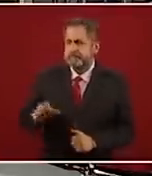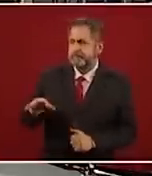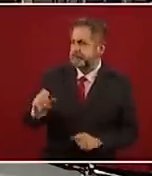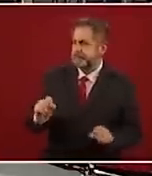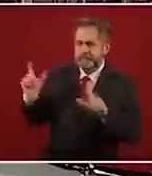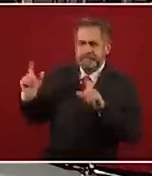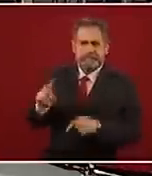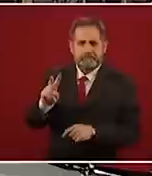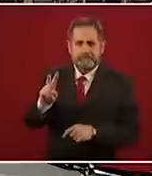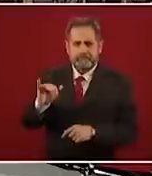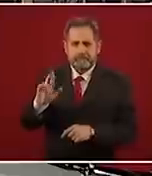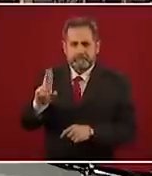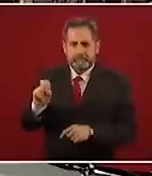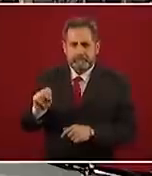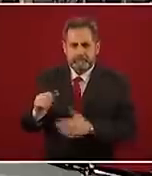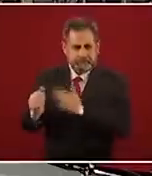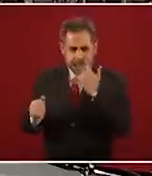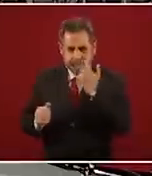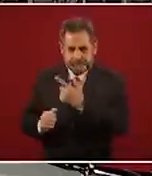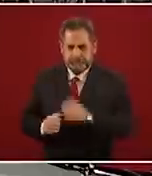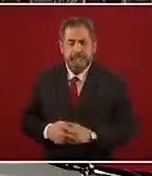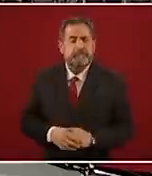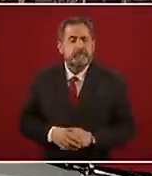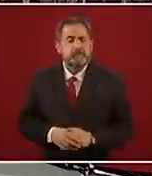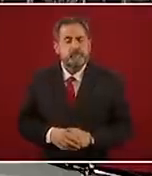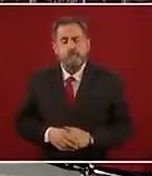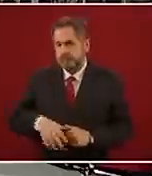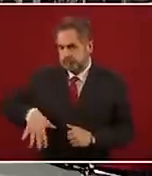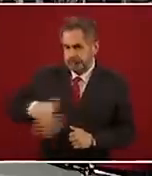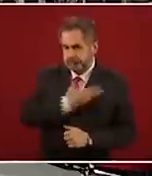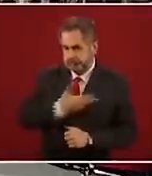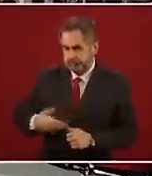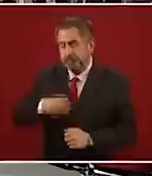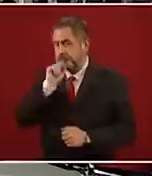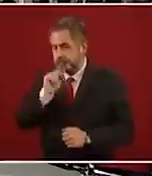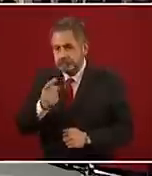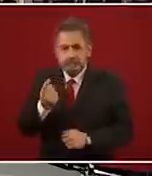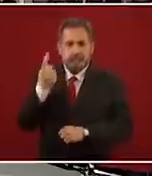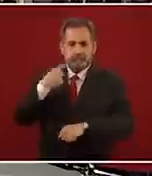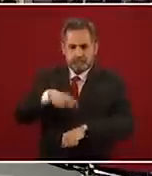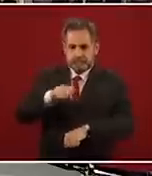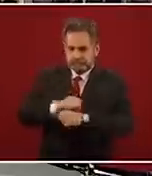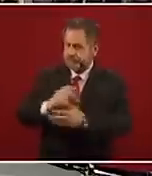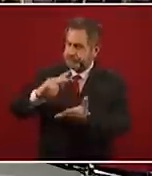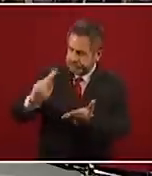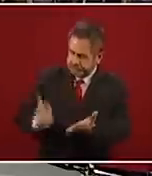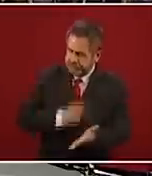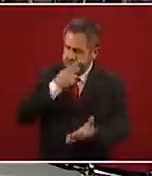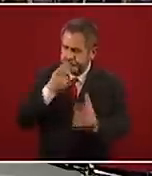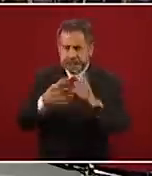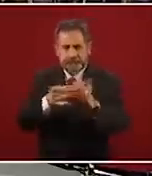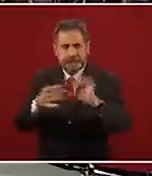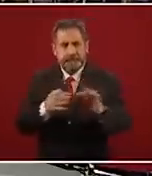virus. Como comenta el presidente, y lo dijimos también la semana pasada, lo vamos a insistir,